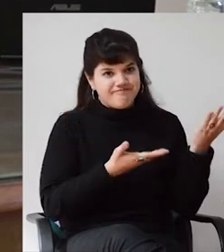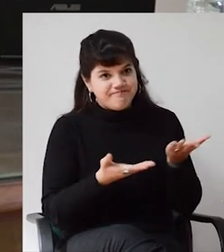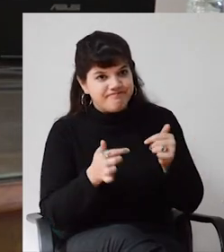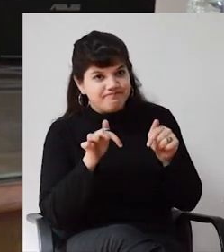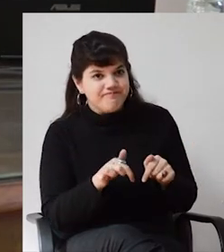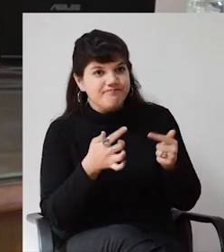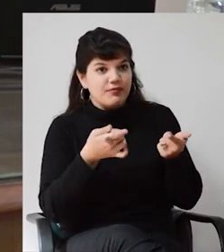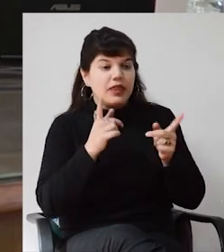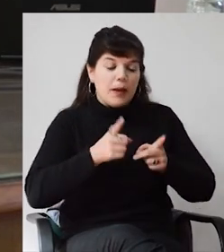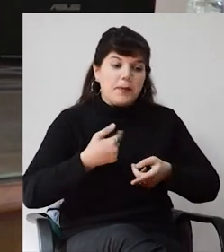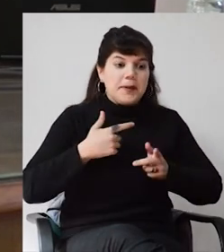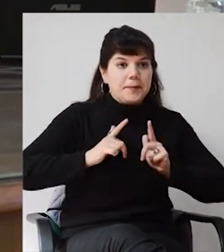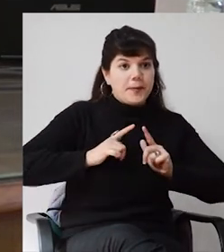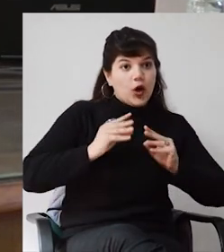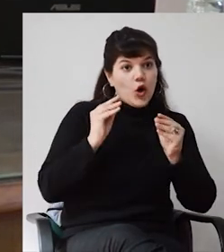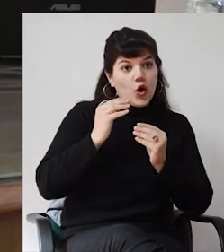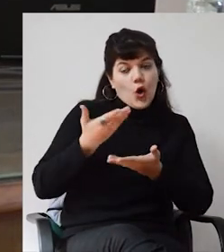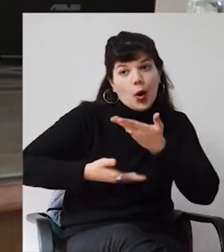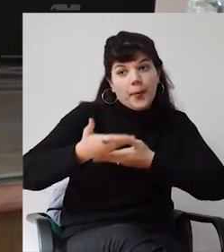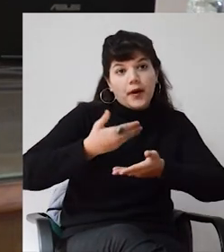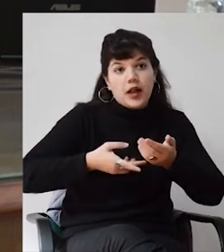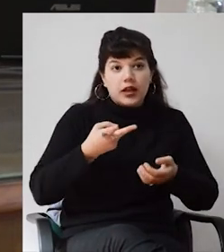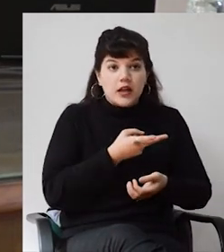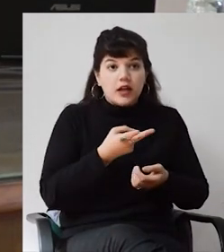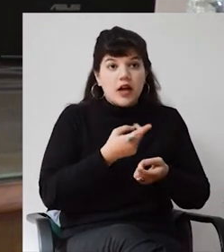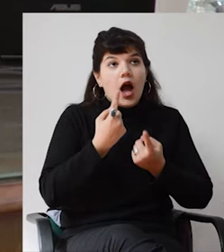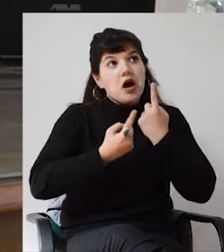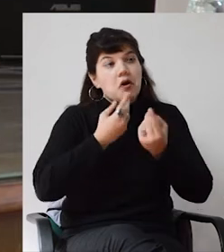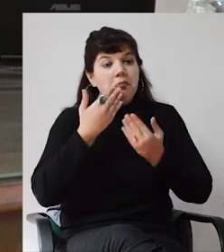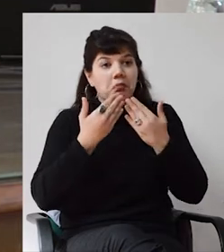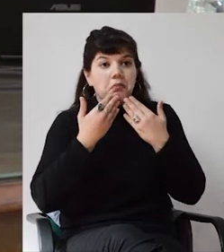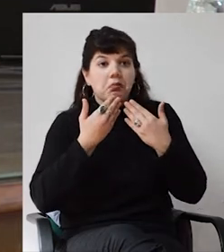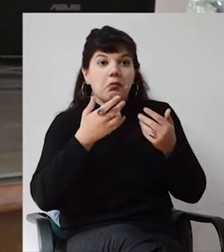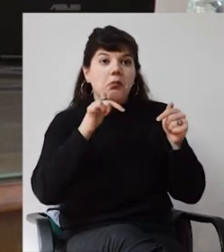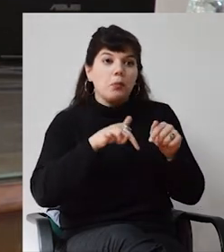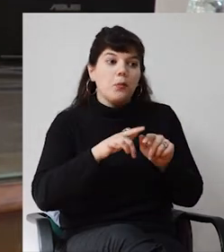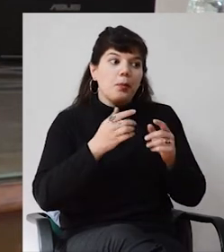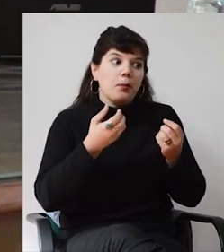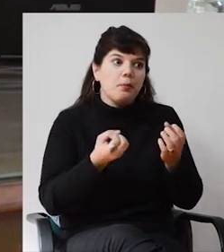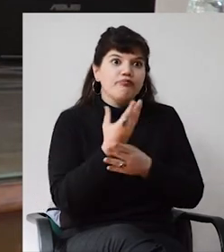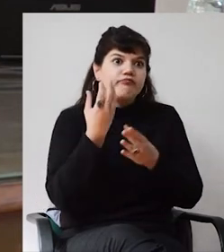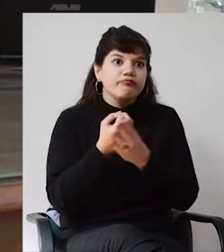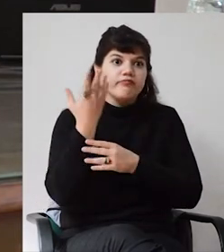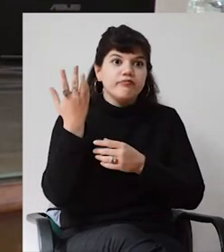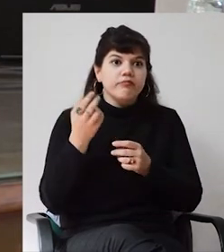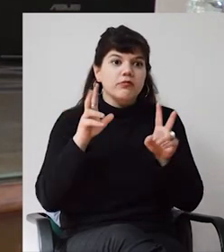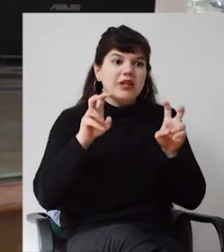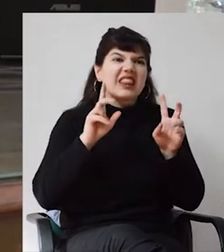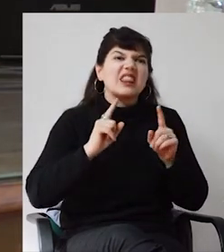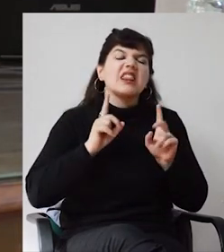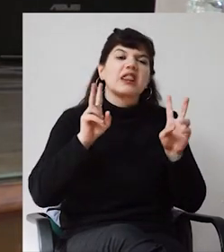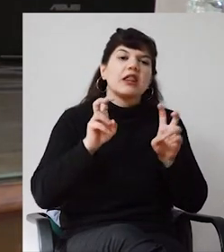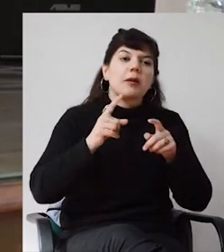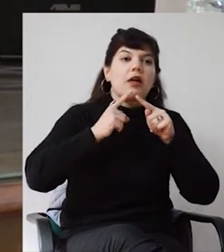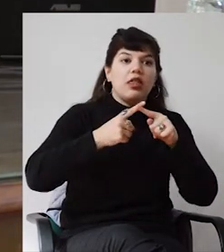y esperamos también poder compartir con ellos algunas preguntas que empezaron a aparecer en